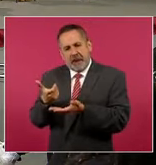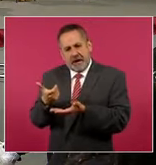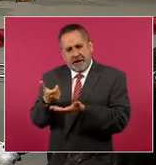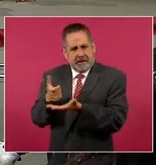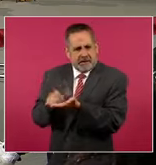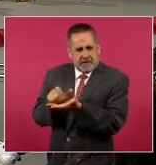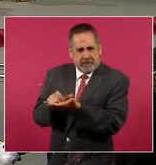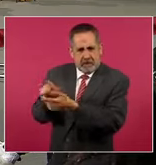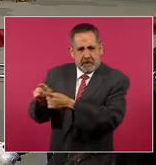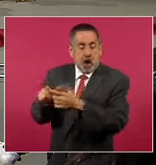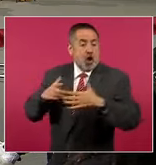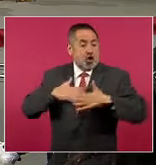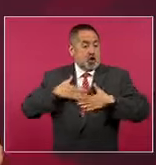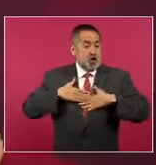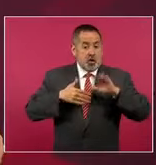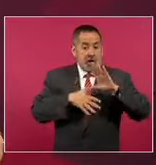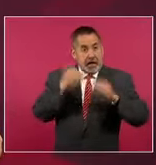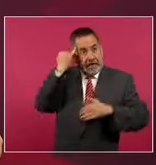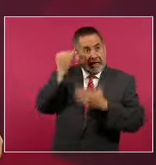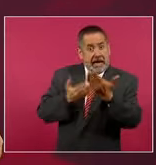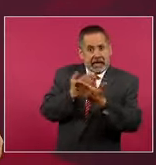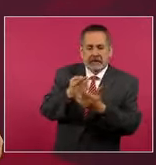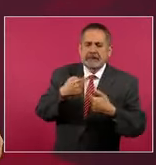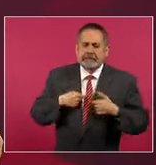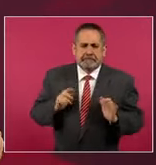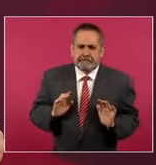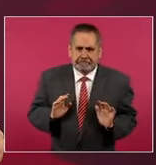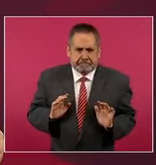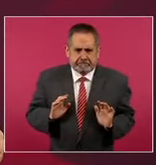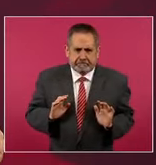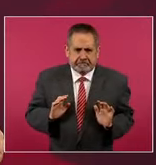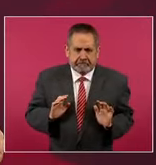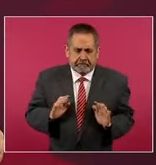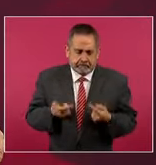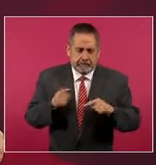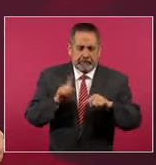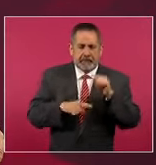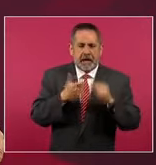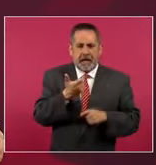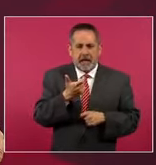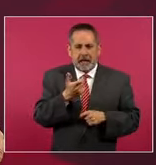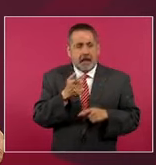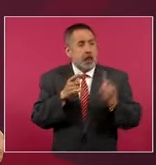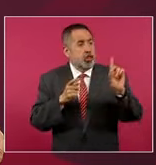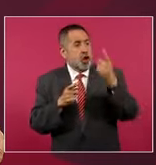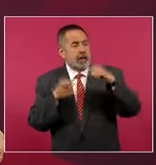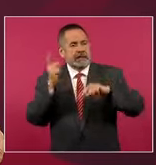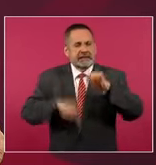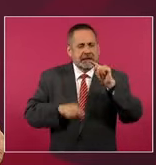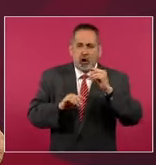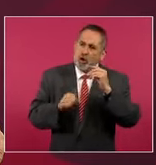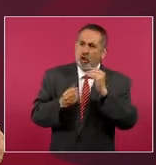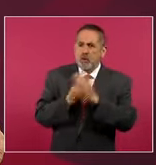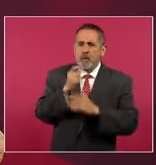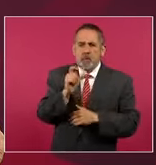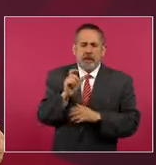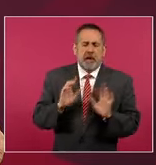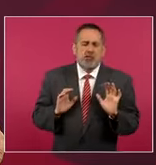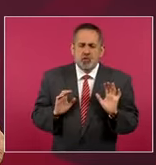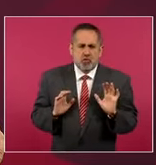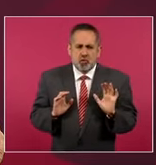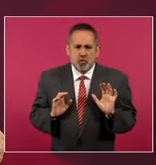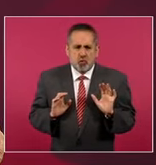no estamos planteando el que se sustituya al dólar. Nosotros lo que